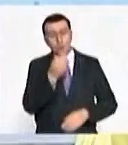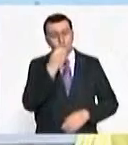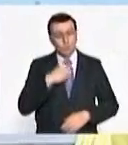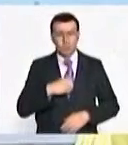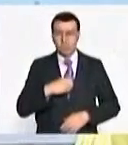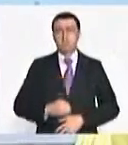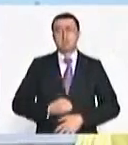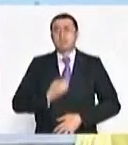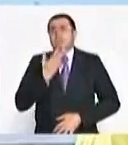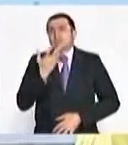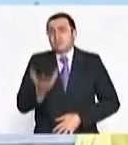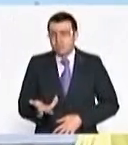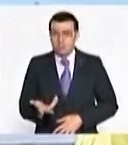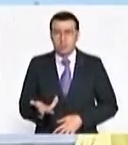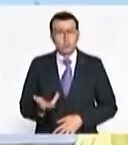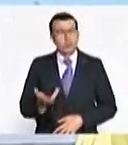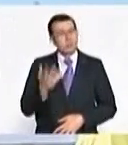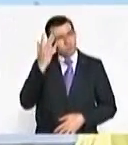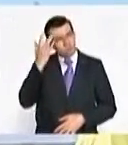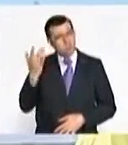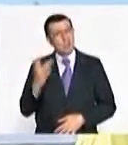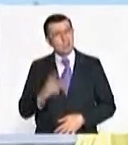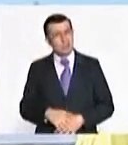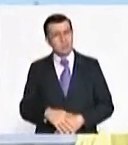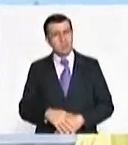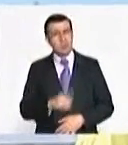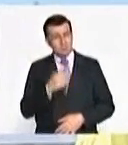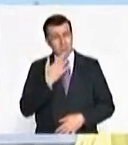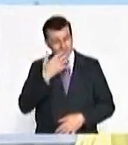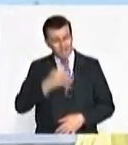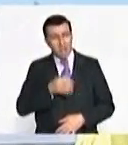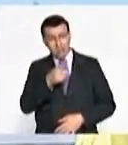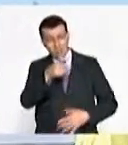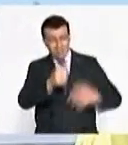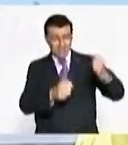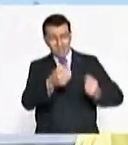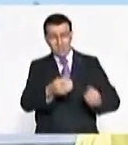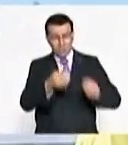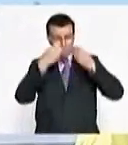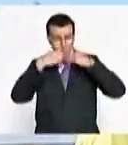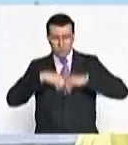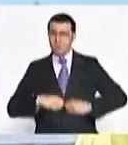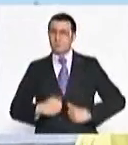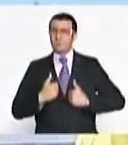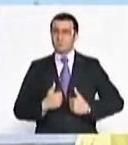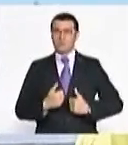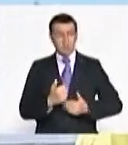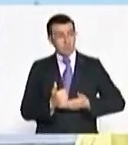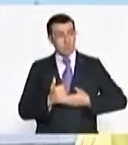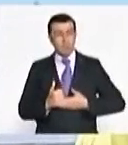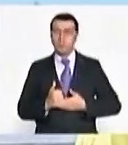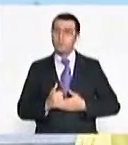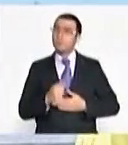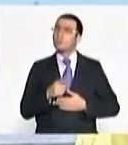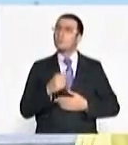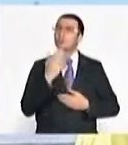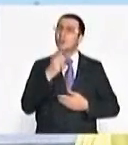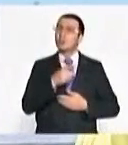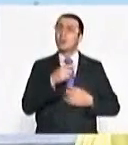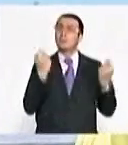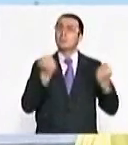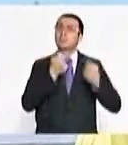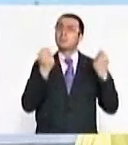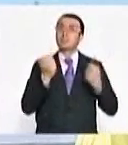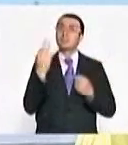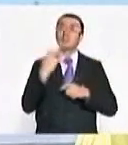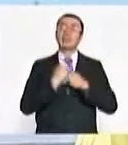toleran. ¿Qué hay de cierto? ¿Qué beneficios? Porque es que además les llama la atención que se hubiera vuelto un producto que hace